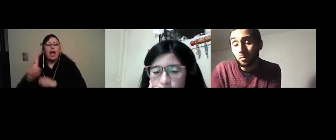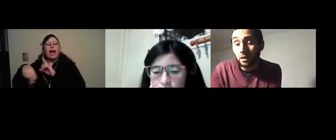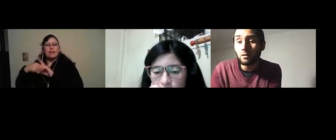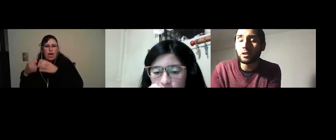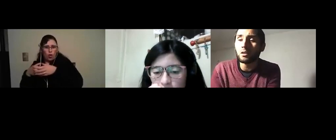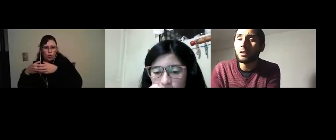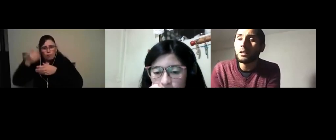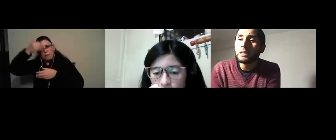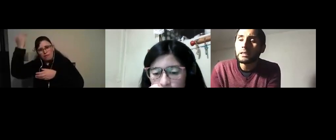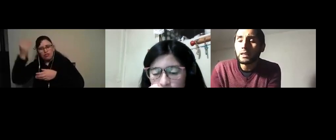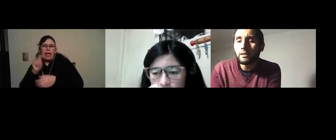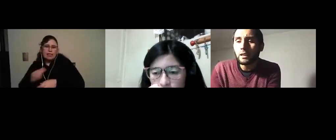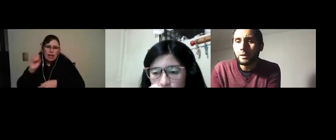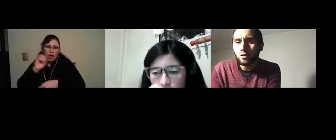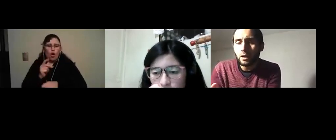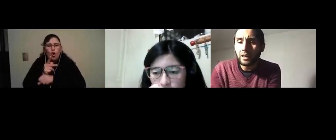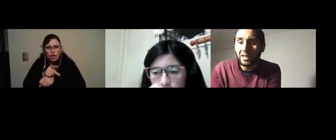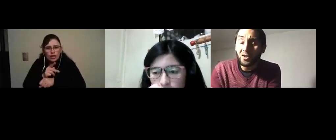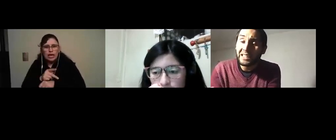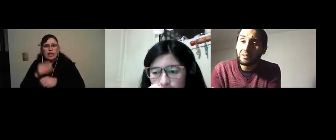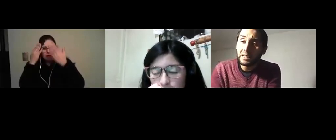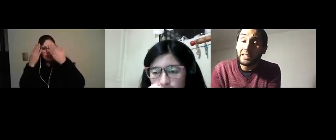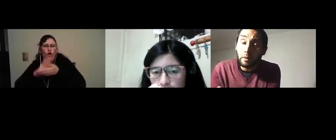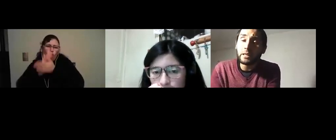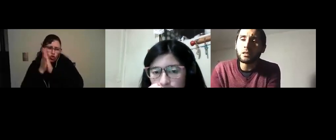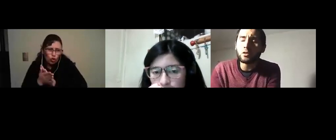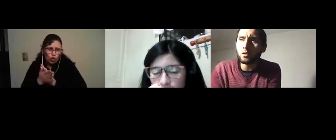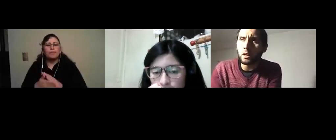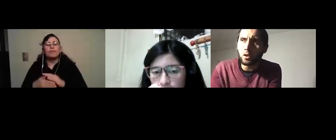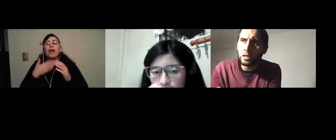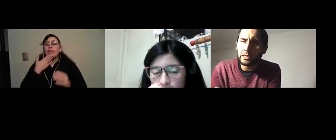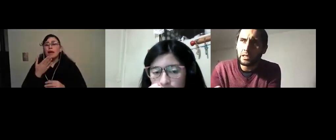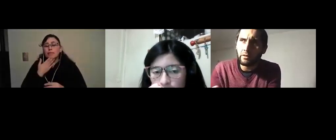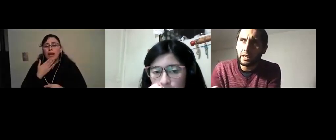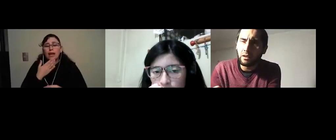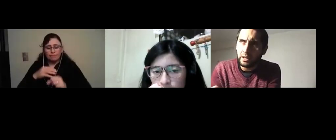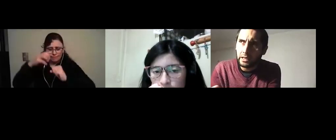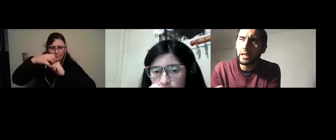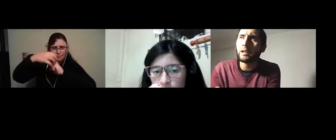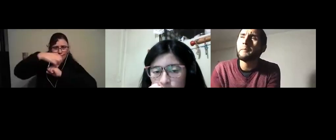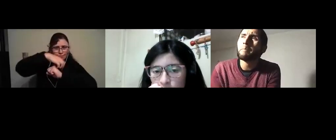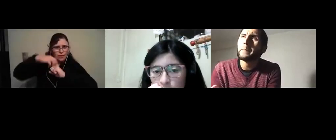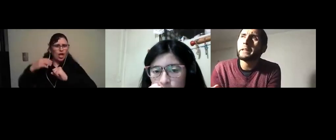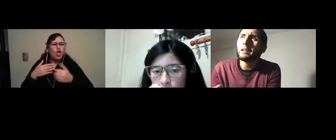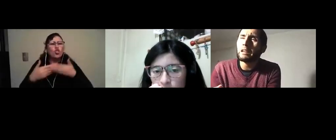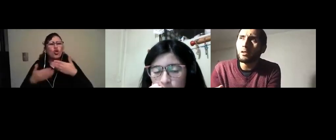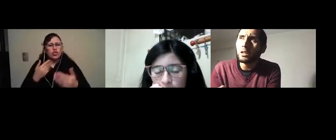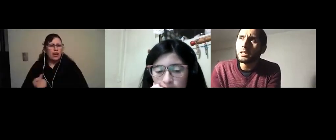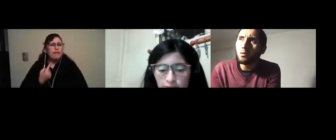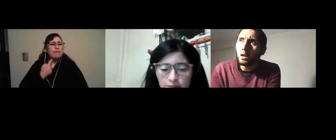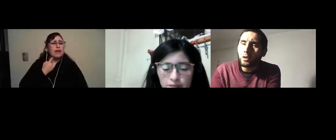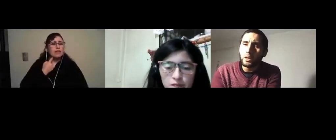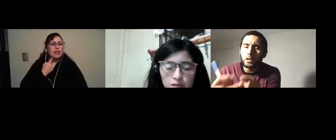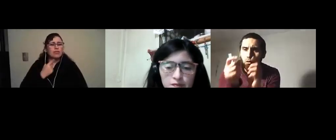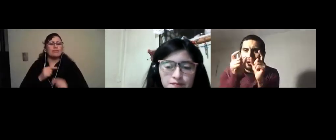desarrollar los objetivos, ¿cierto? Tiene que ver además con las regiones, clínicamente, ¿cierto? Con las regiones cerebrales afectadas, tiene que ver con que